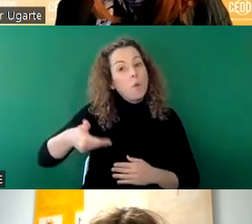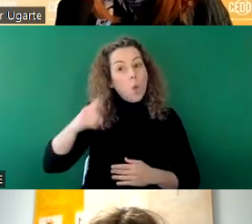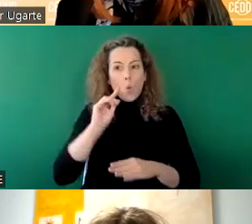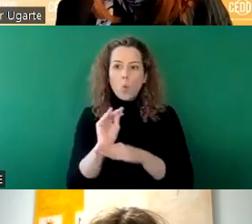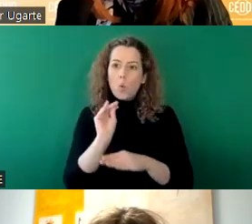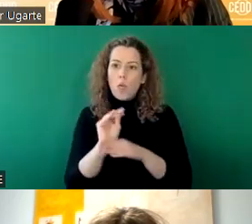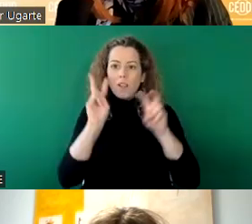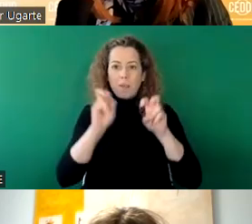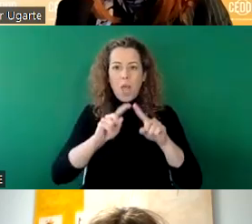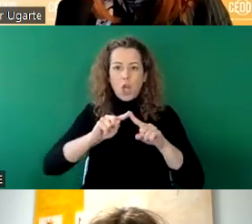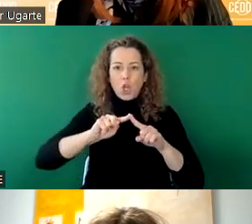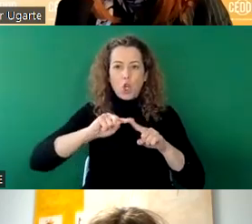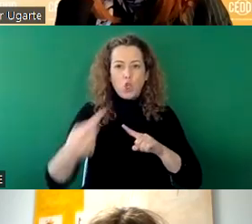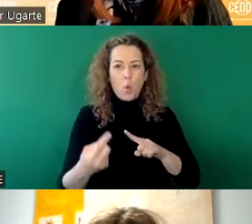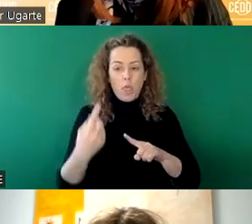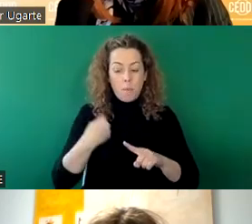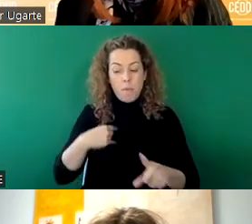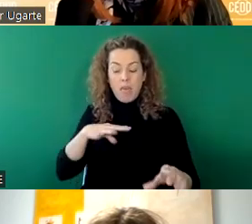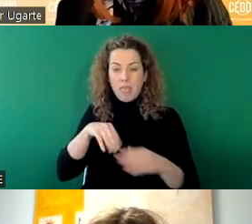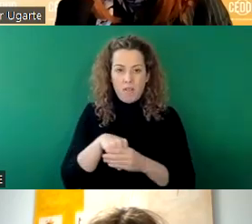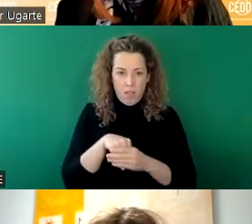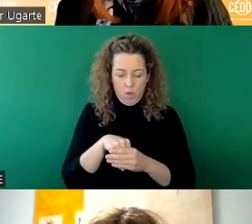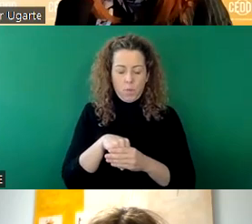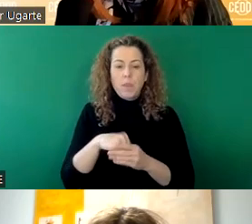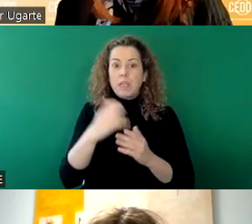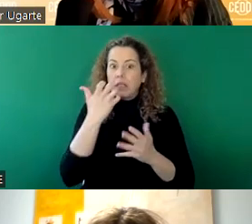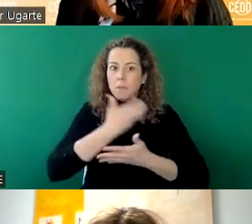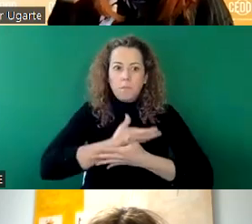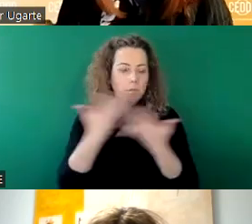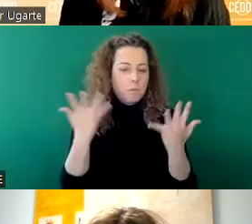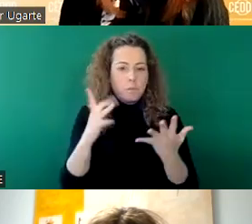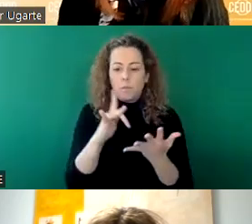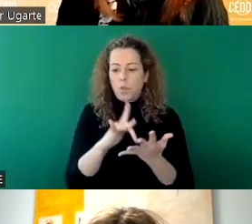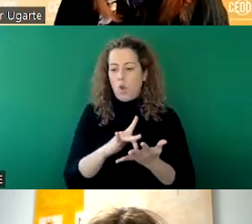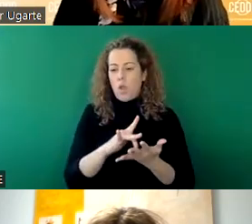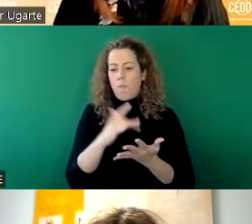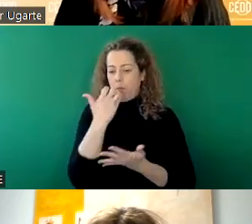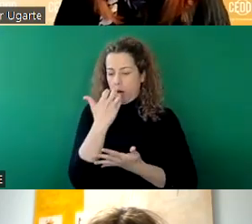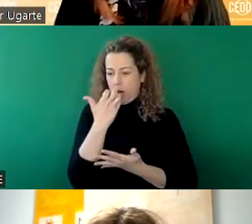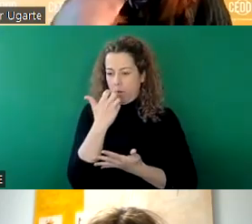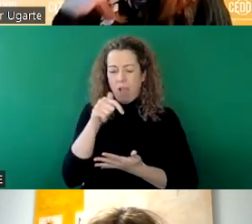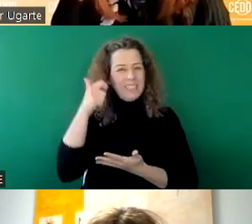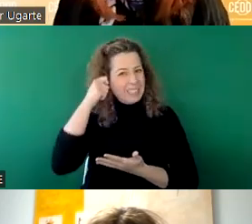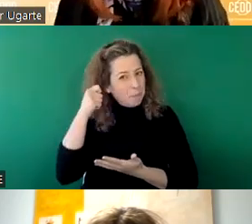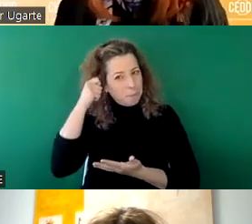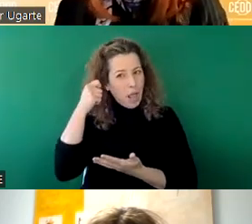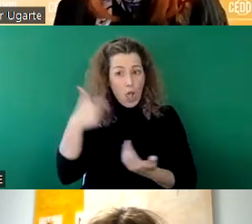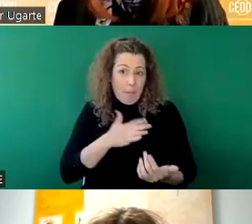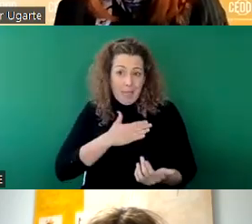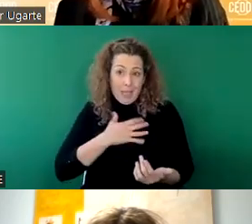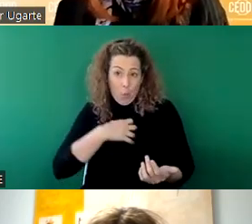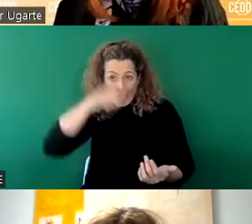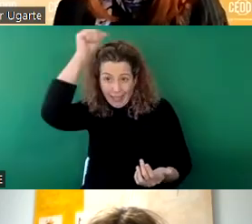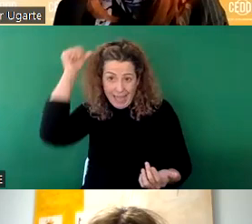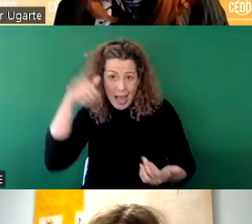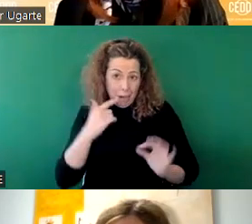las consecuencias de las propias intervenciones. Si en un momento determinado, pues evidentemente a mí tirones de pelo no me pueden dar, pero